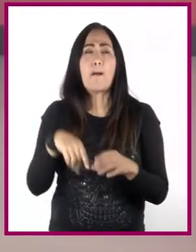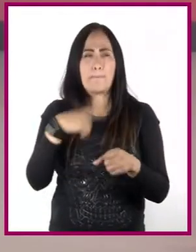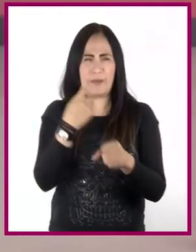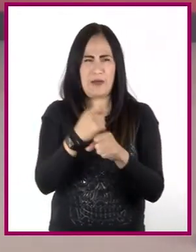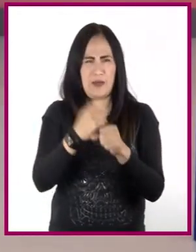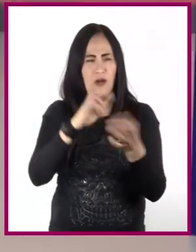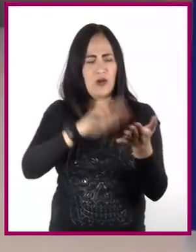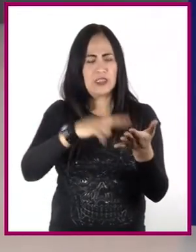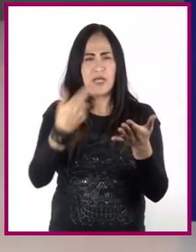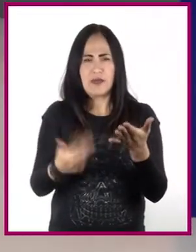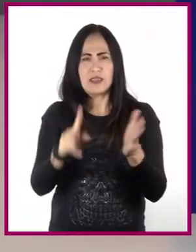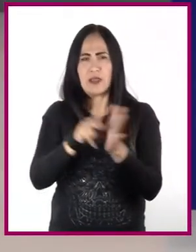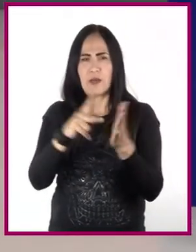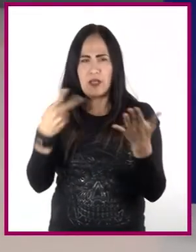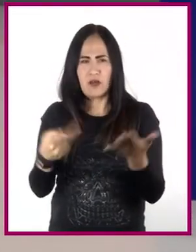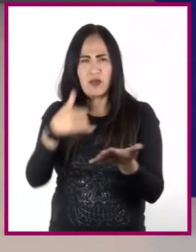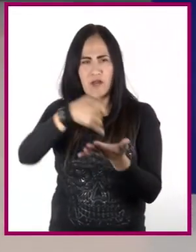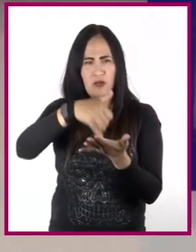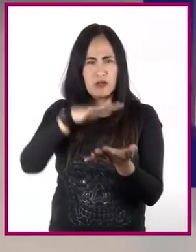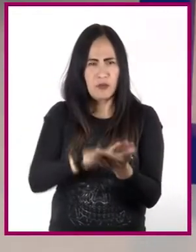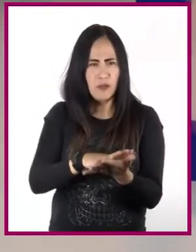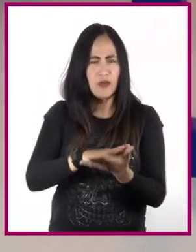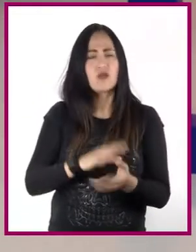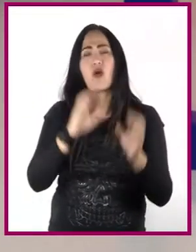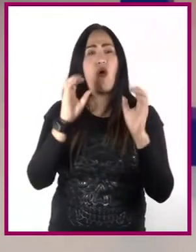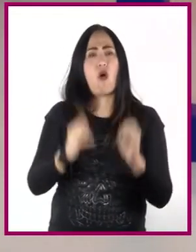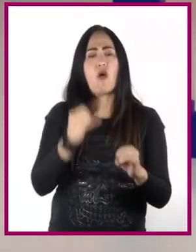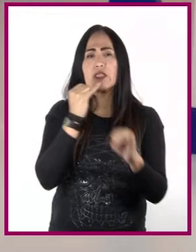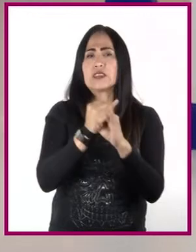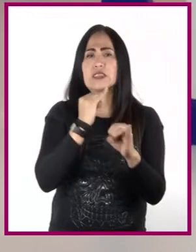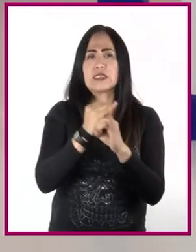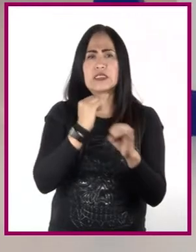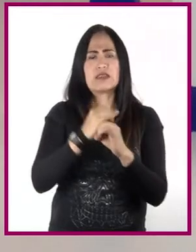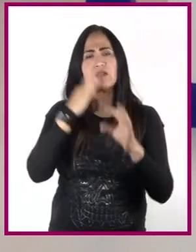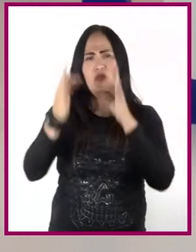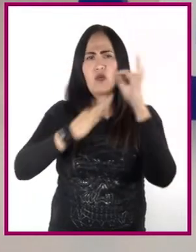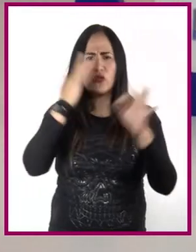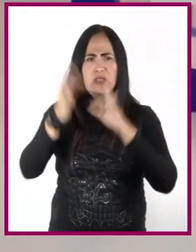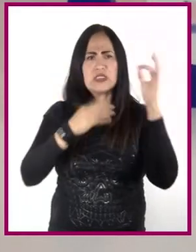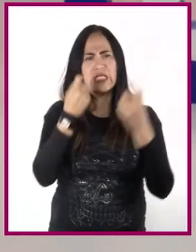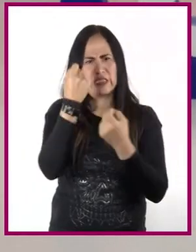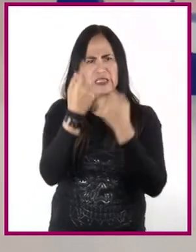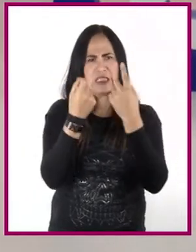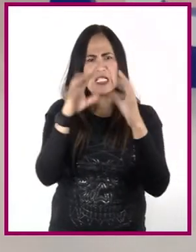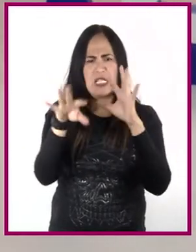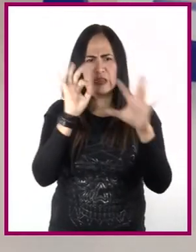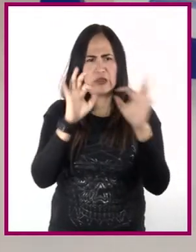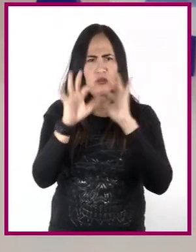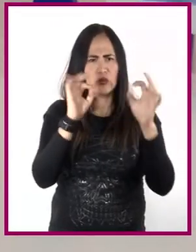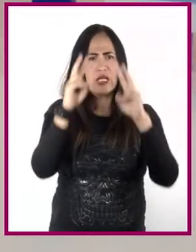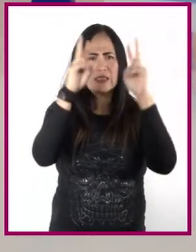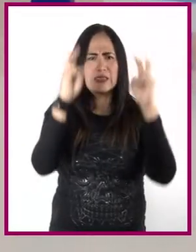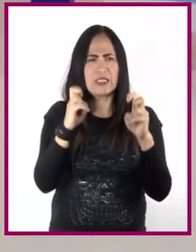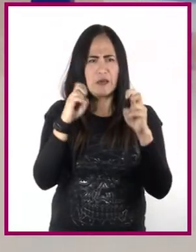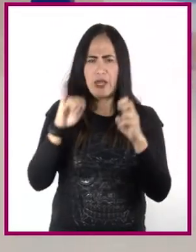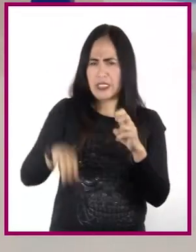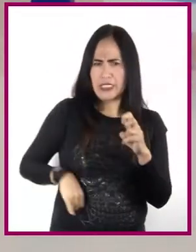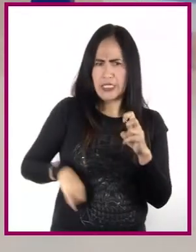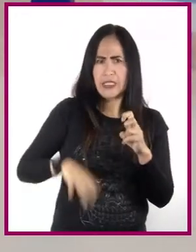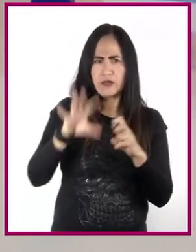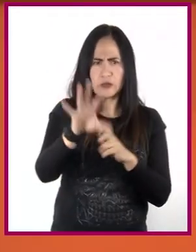en revistas, periódicos impresos o en línea algunas noticias y elijan algún tema de su interés para